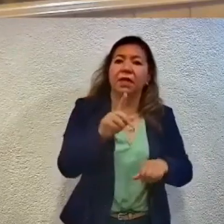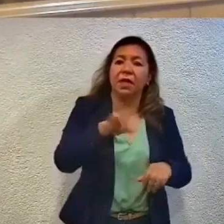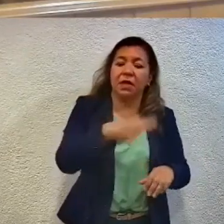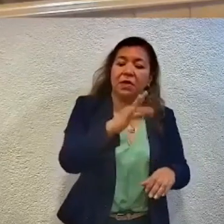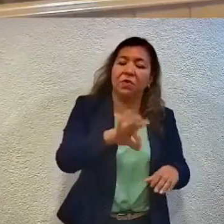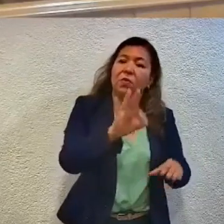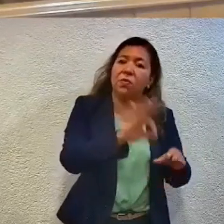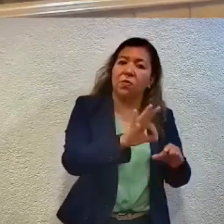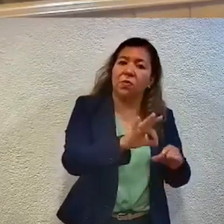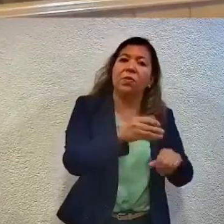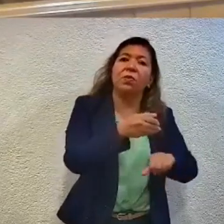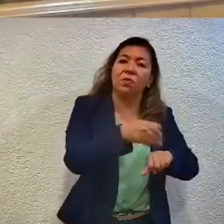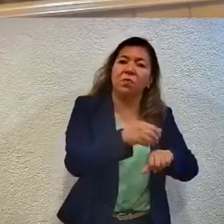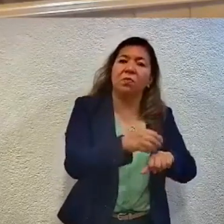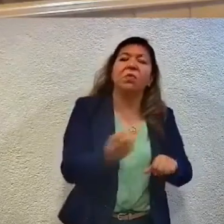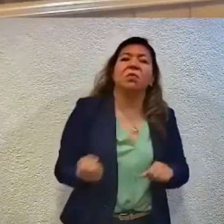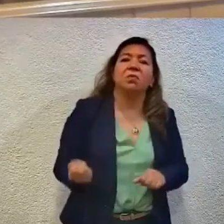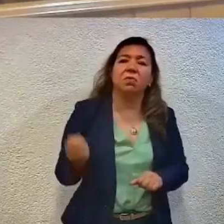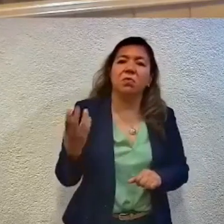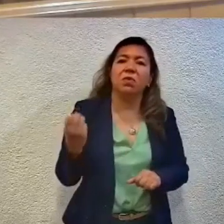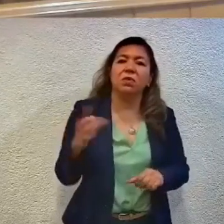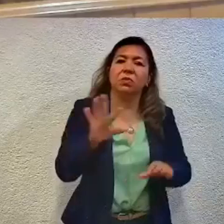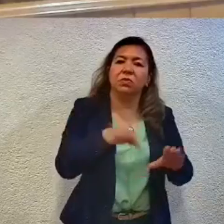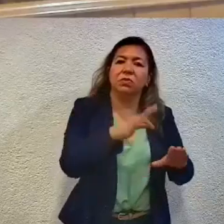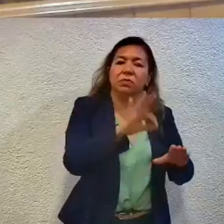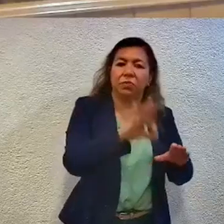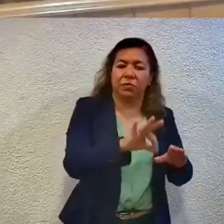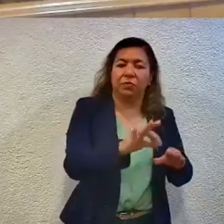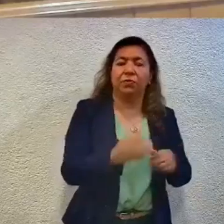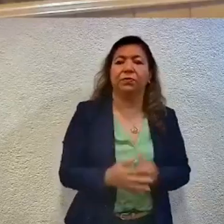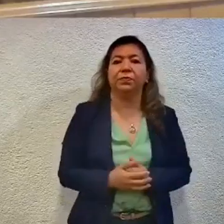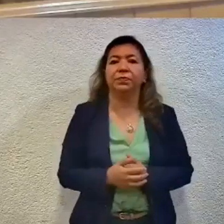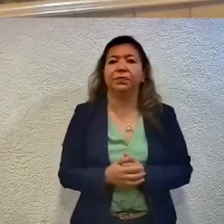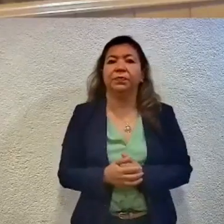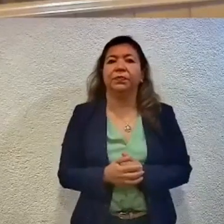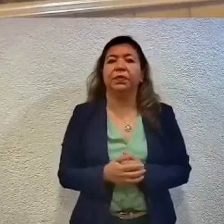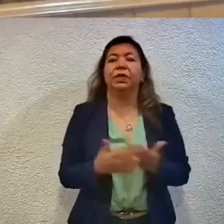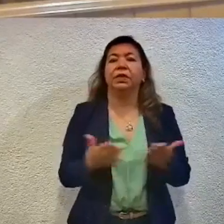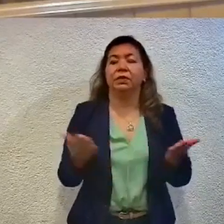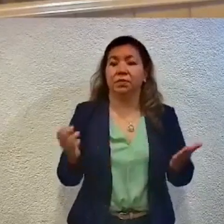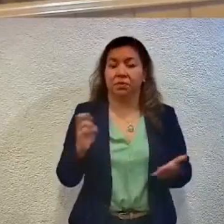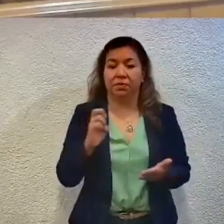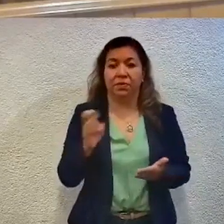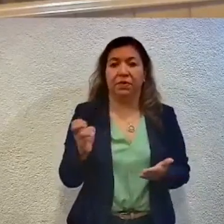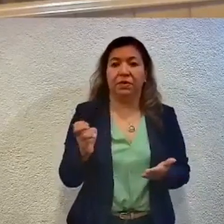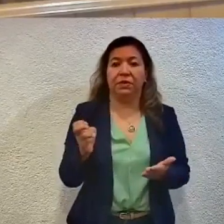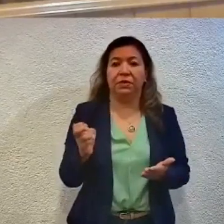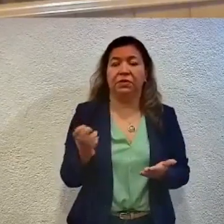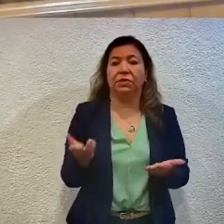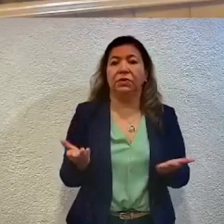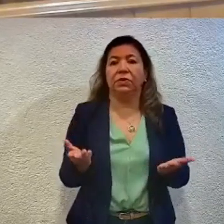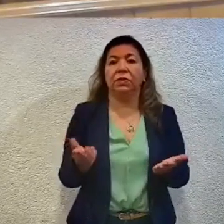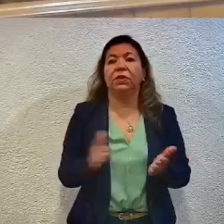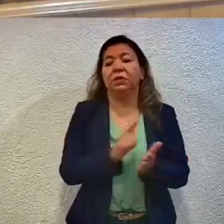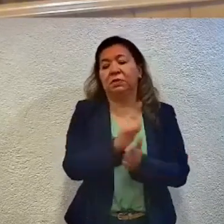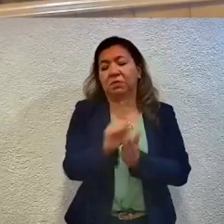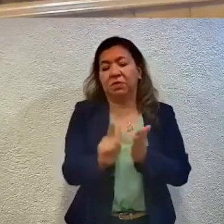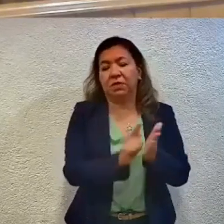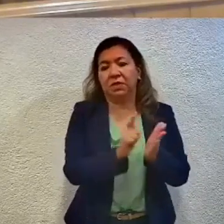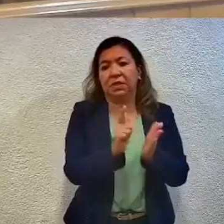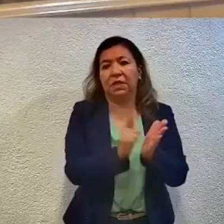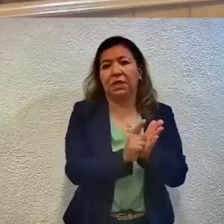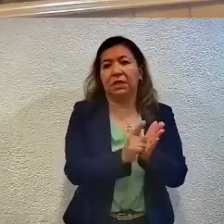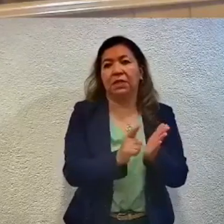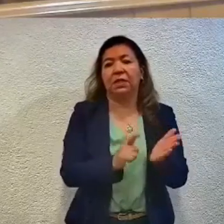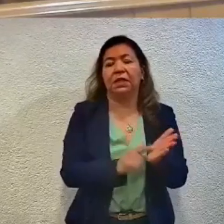evidencia su inconformidad con dicha determinación, no van encaminadas en modo alguno a destruir lo razonado por la autoridad responsable